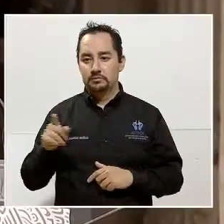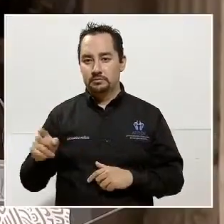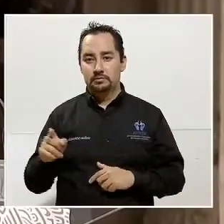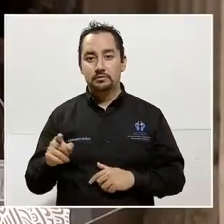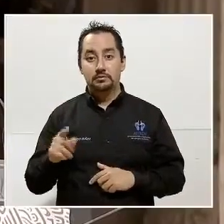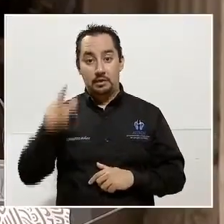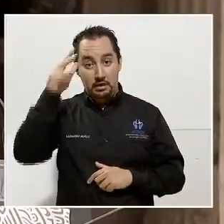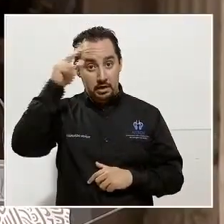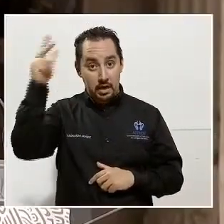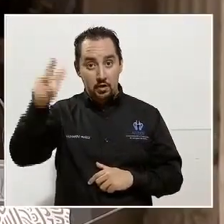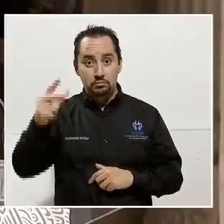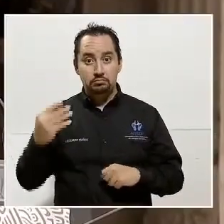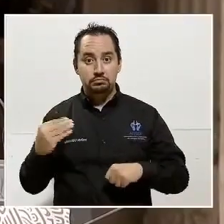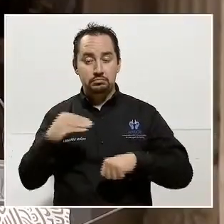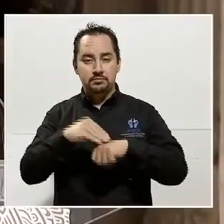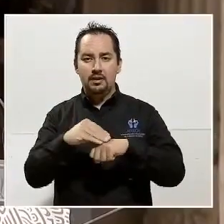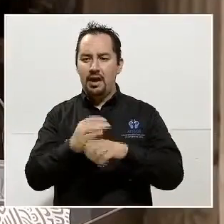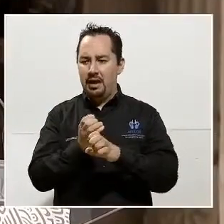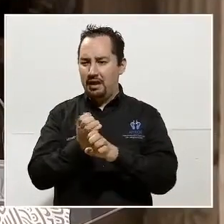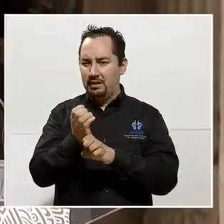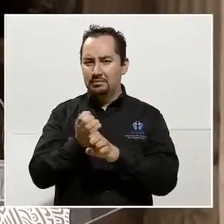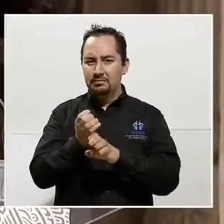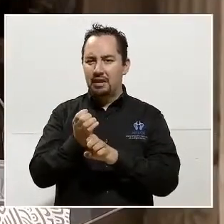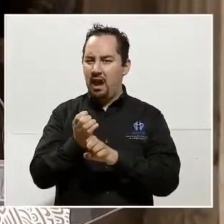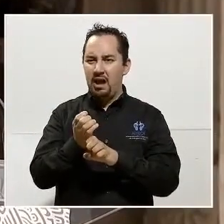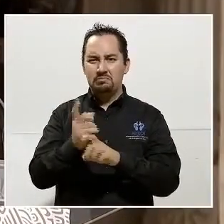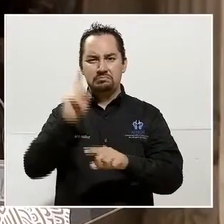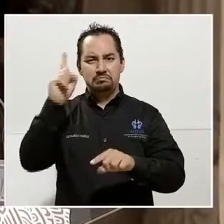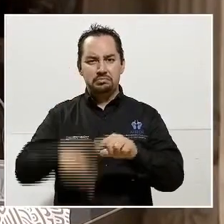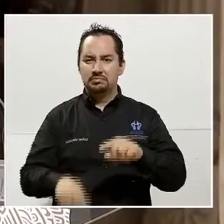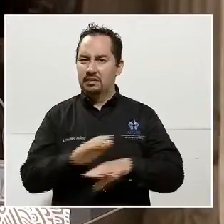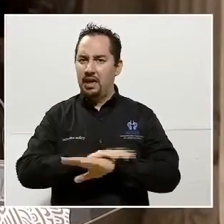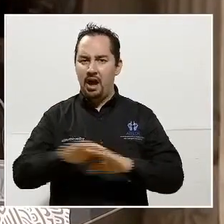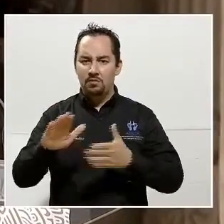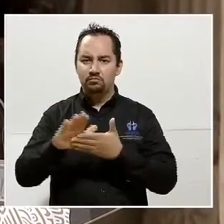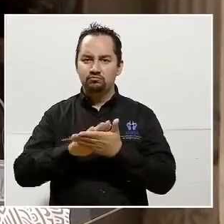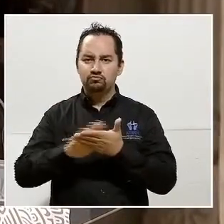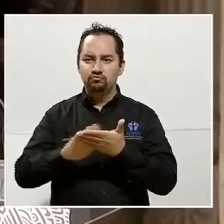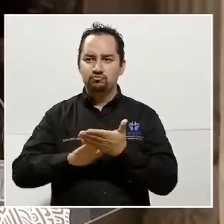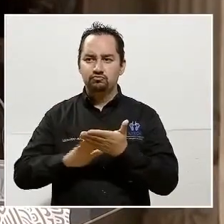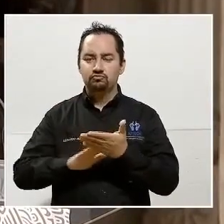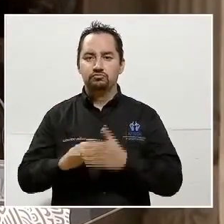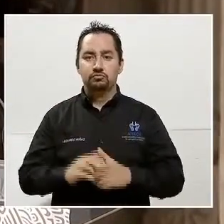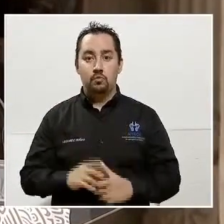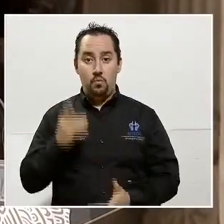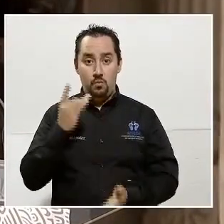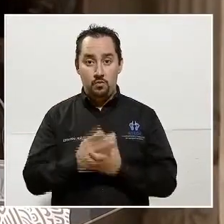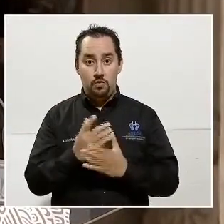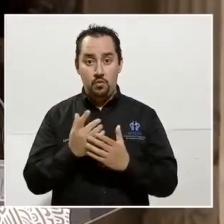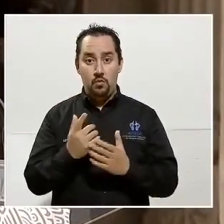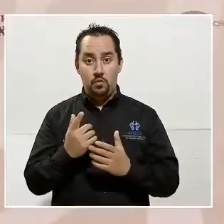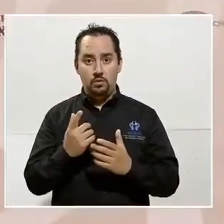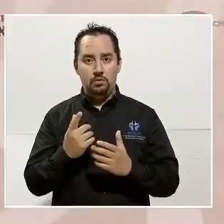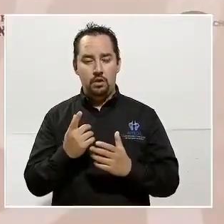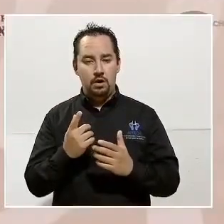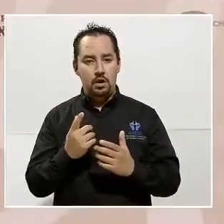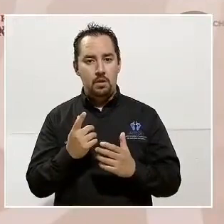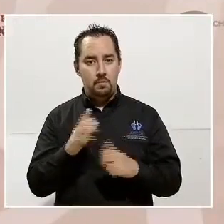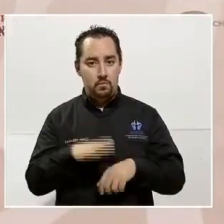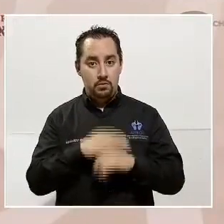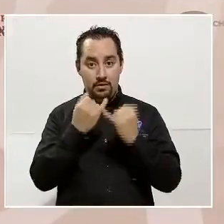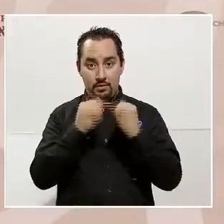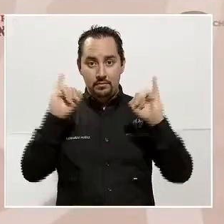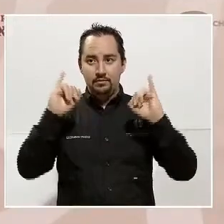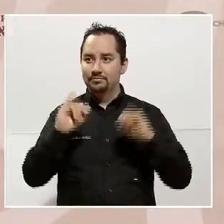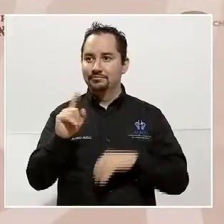esclavitud. No era nada más la lucha por la independencia, era la lucha por